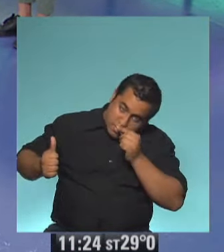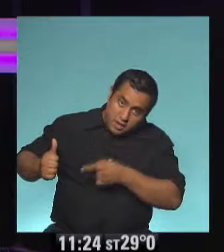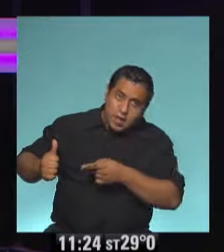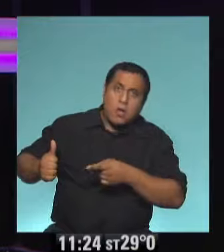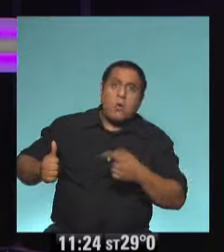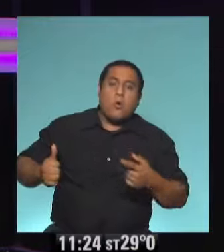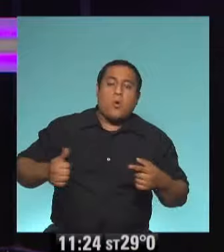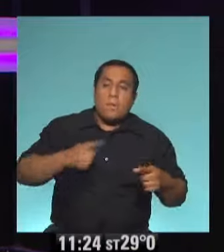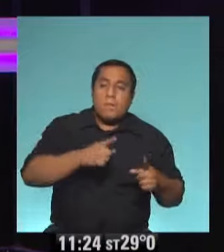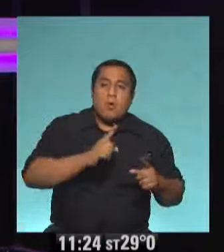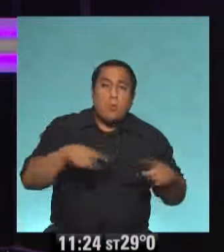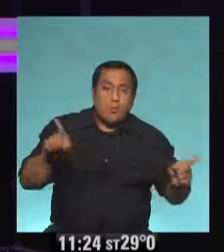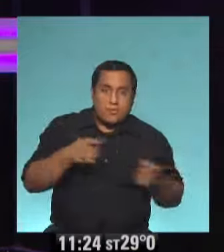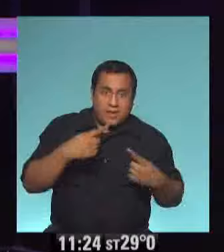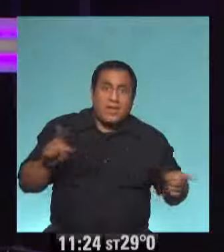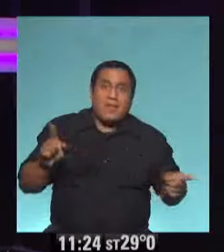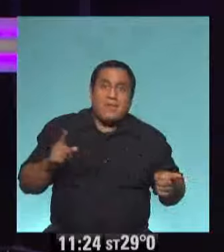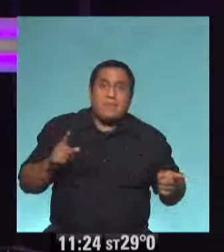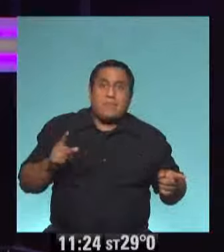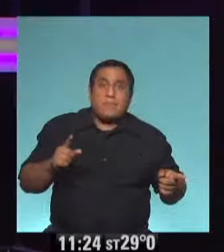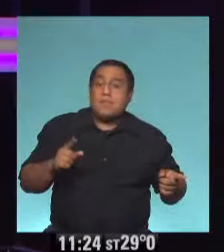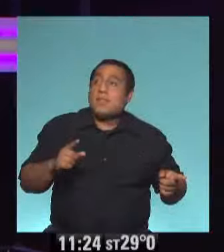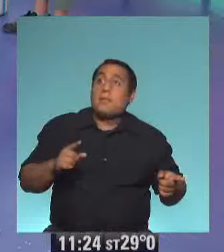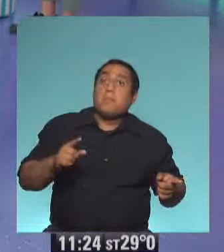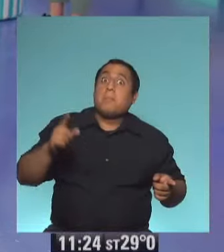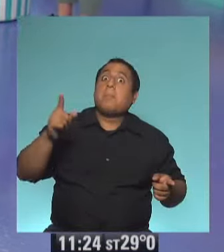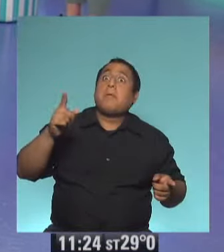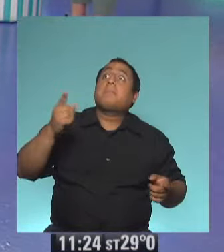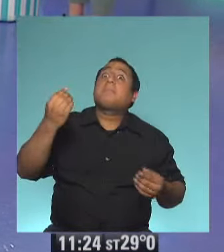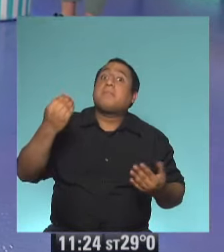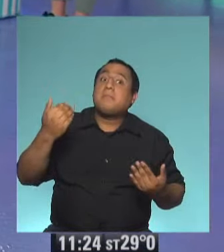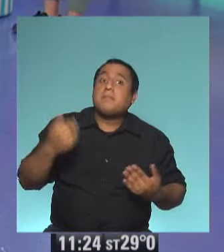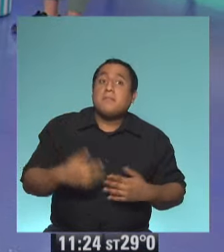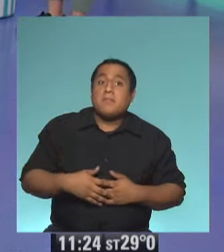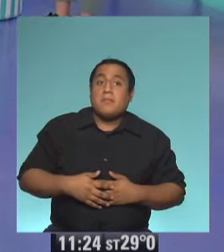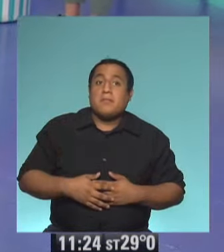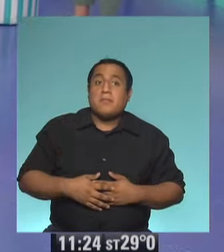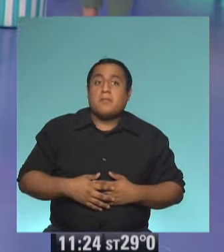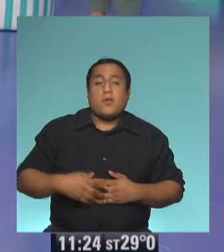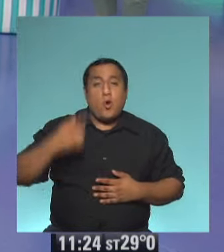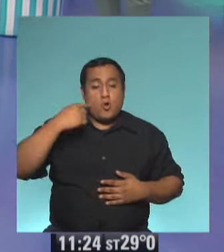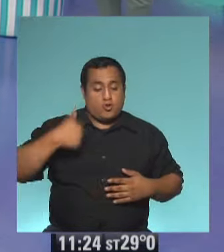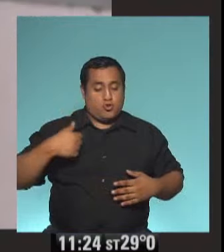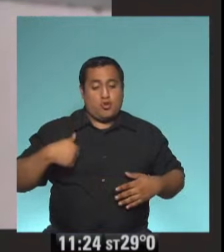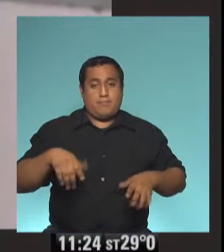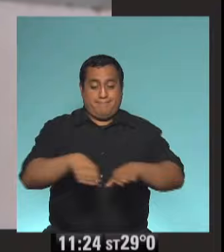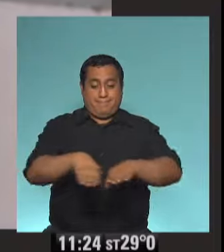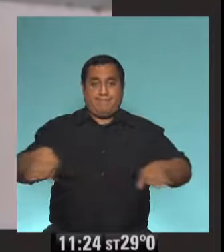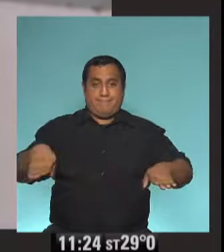hace música también, como ¡Eño! Tiene el aceño. ¿Qué? ¿Qué fará? Estoy en un escritorio de madera.